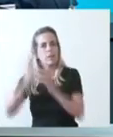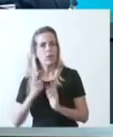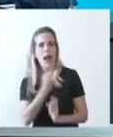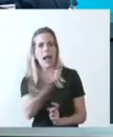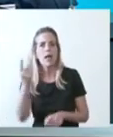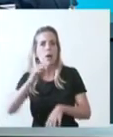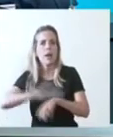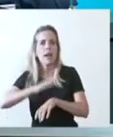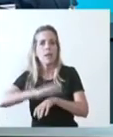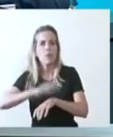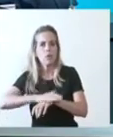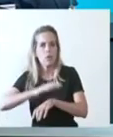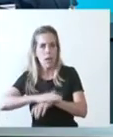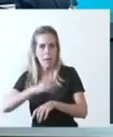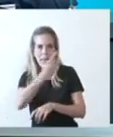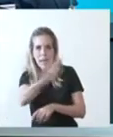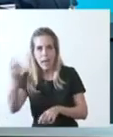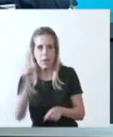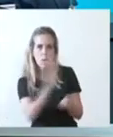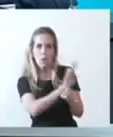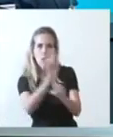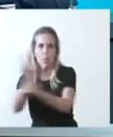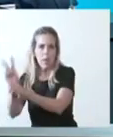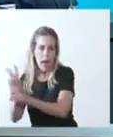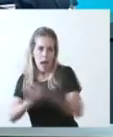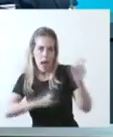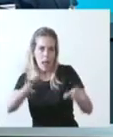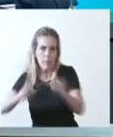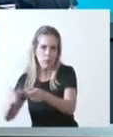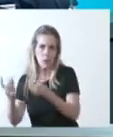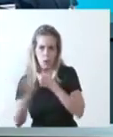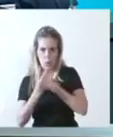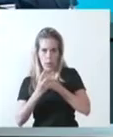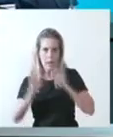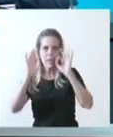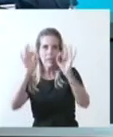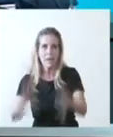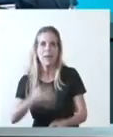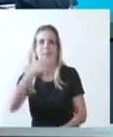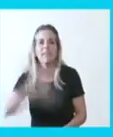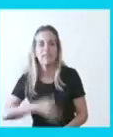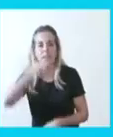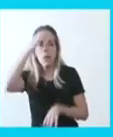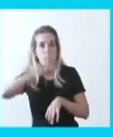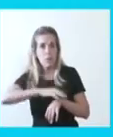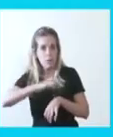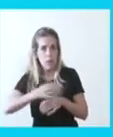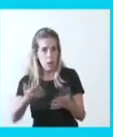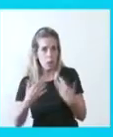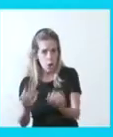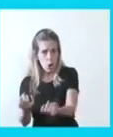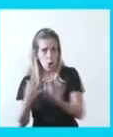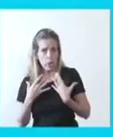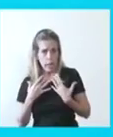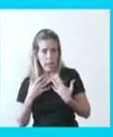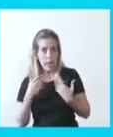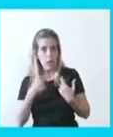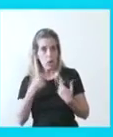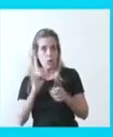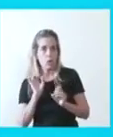tenemos. Todos tenemos que tener conciencia que el virus nos puede atacar a nosotros y nosotros podemos dañar al